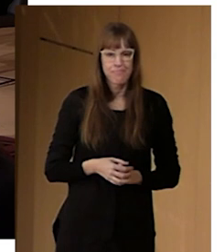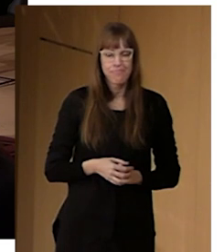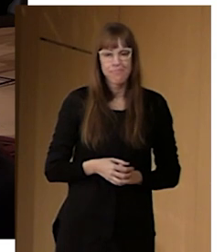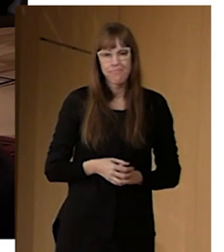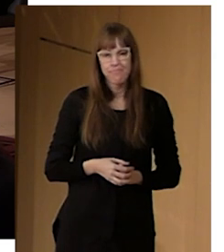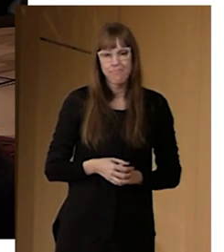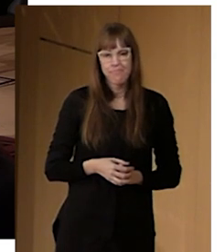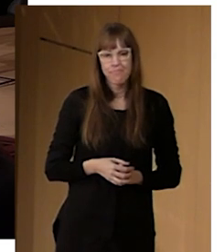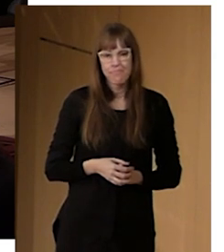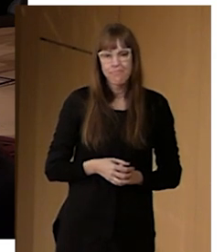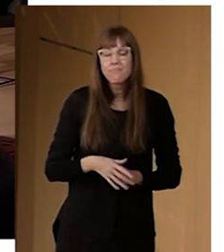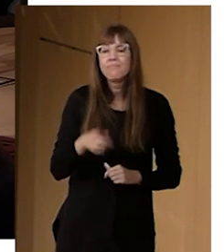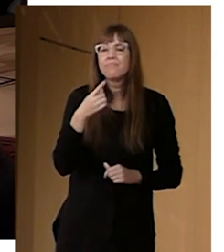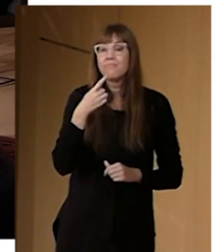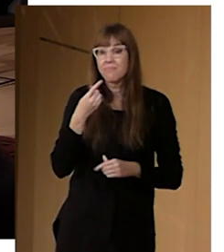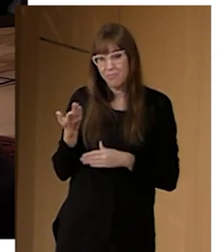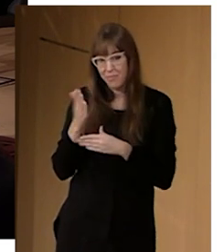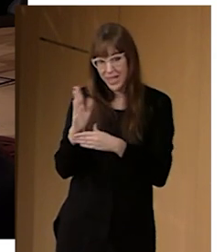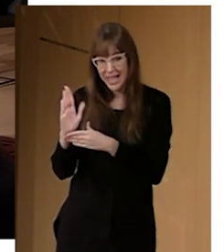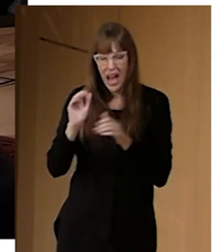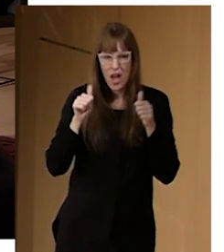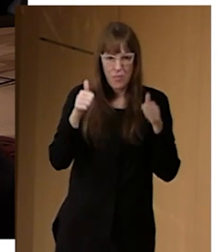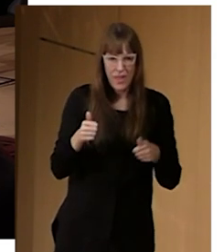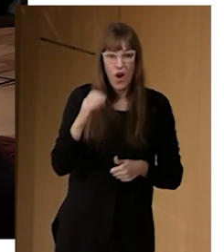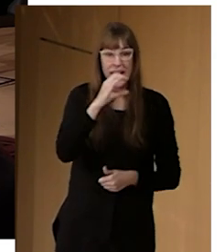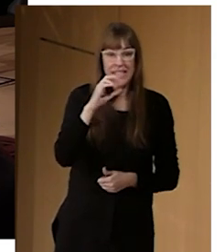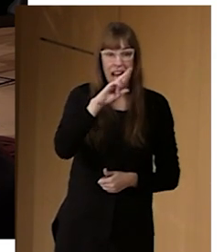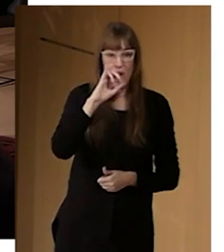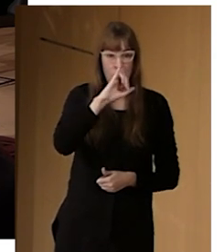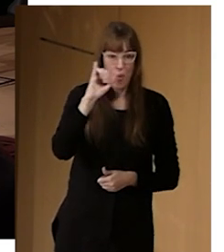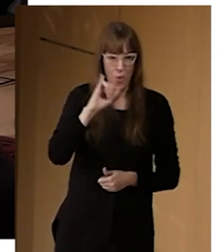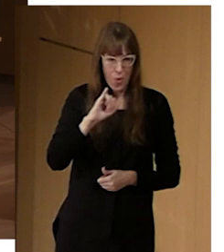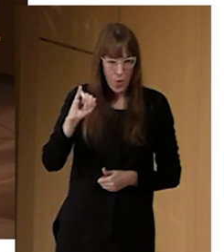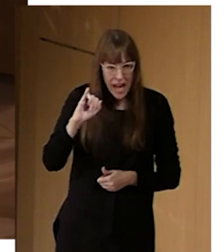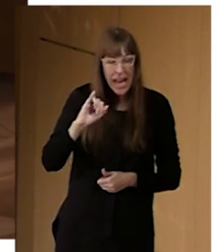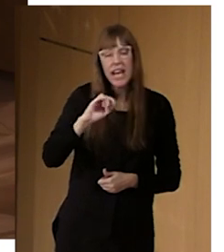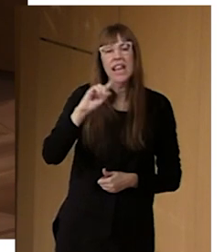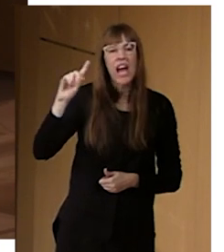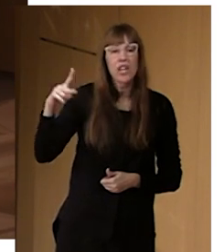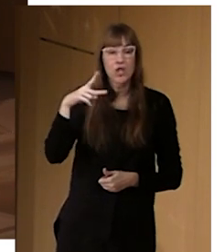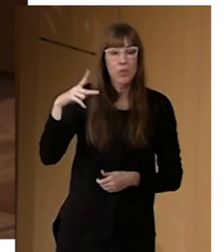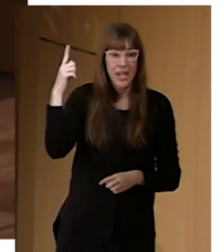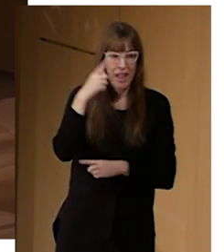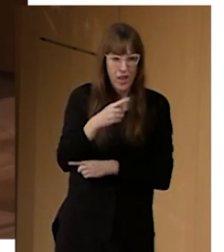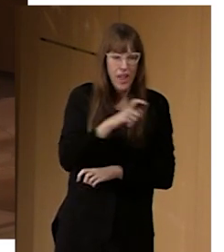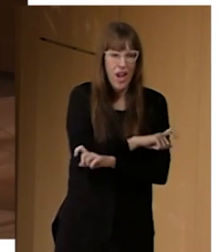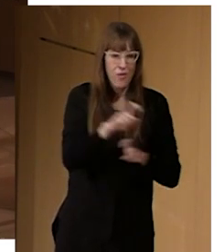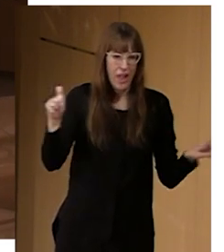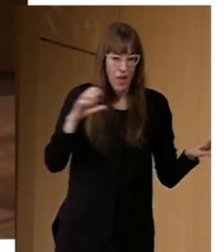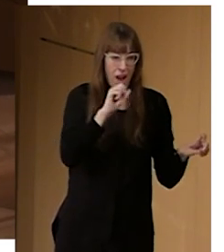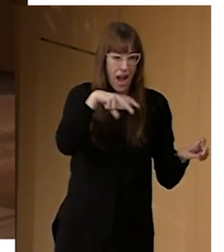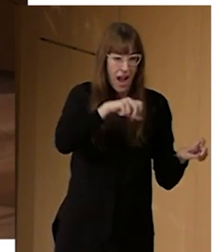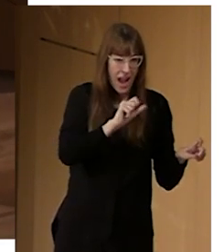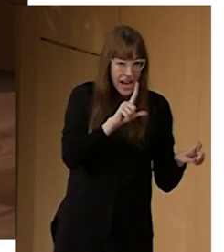diapositiva voy presentando Cristian Ruiz subdirector de la fundación canal y director de arte y cultura